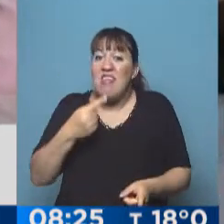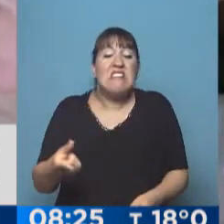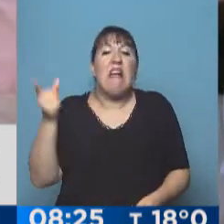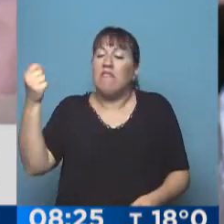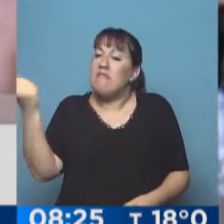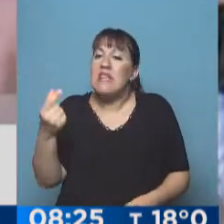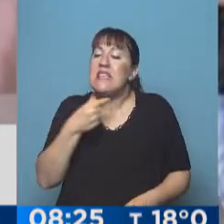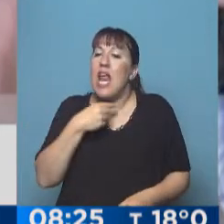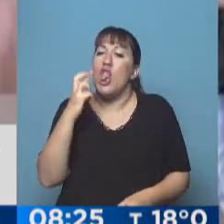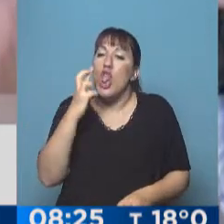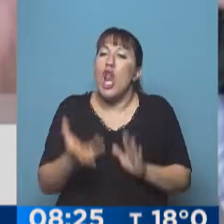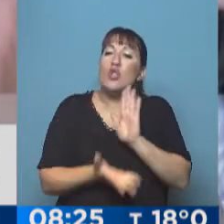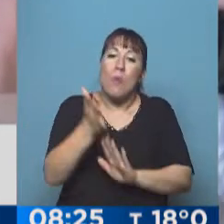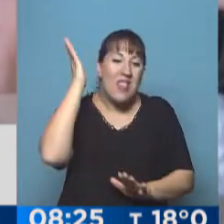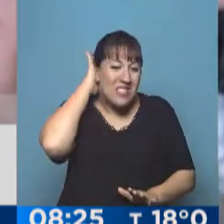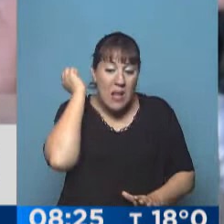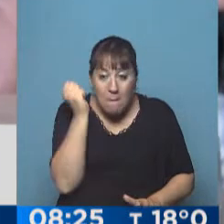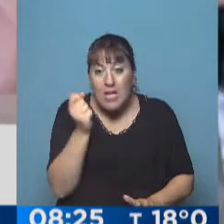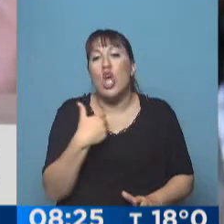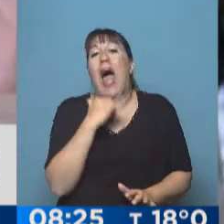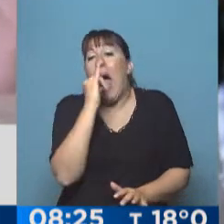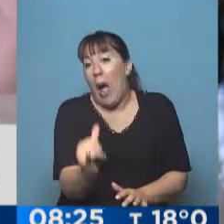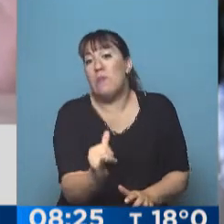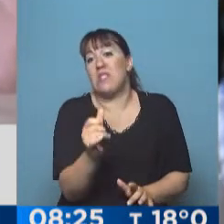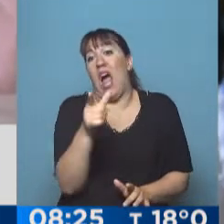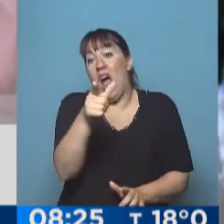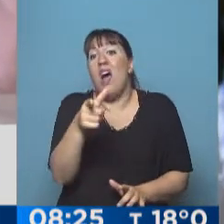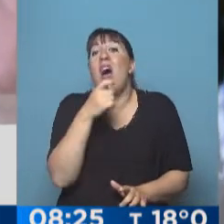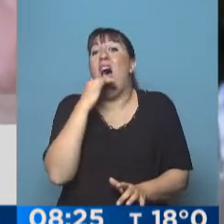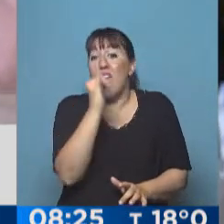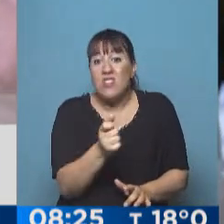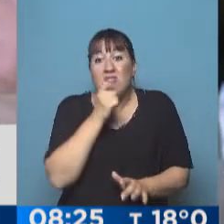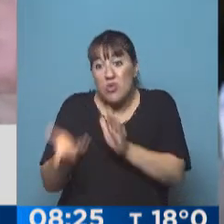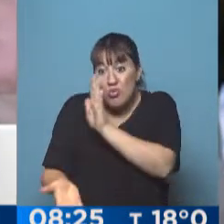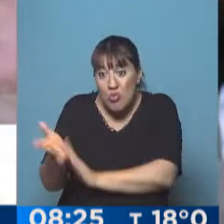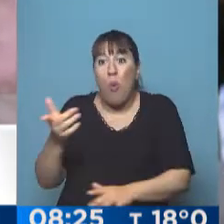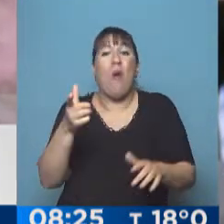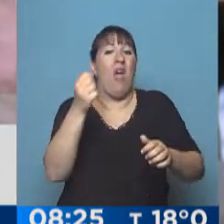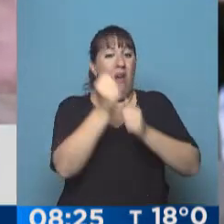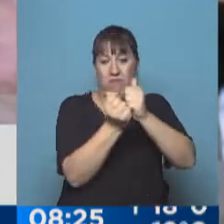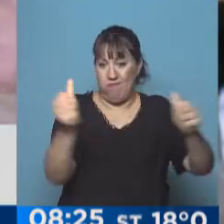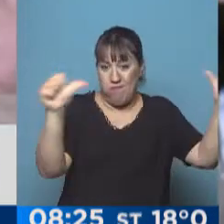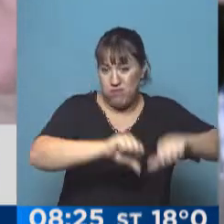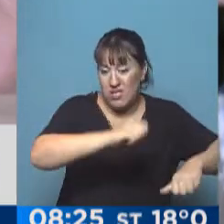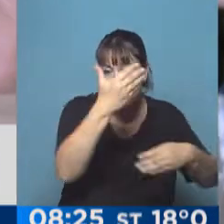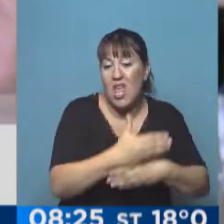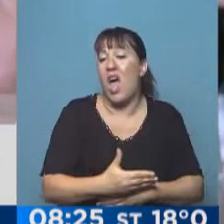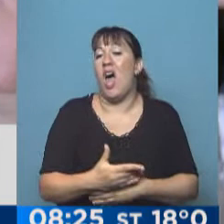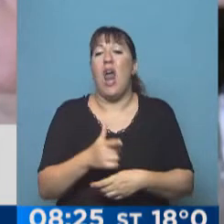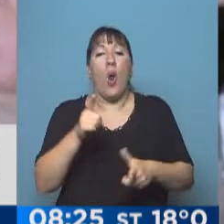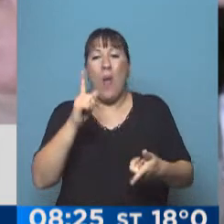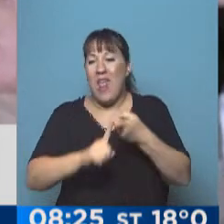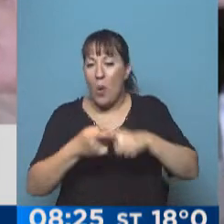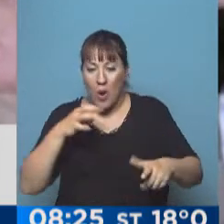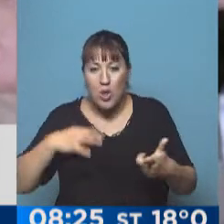llevar a 16 pesos e para que lo que significa eso entonces que todas esas industrias van a la calle que no va a haber paritaria este y que estamos hablando de